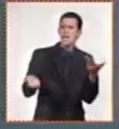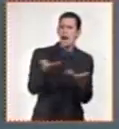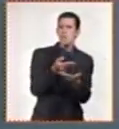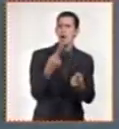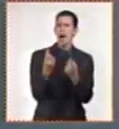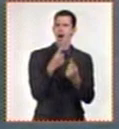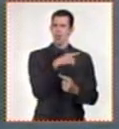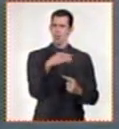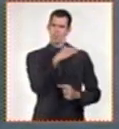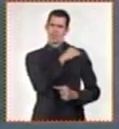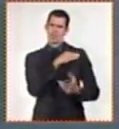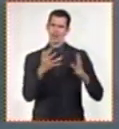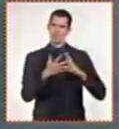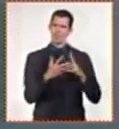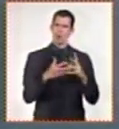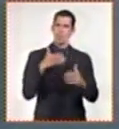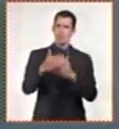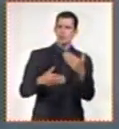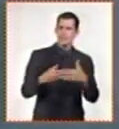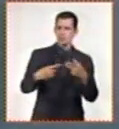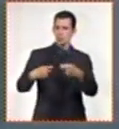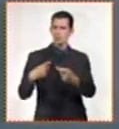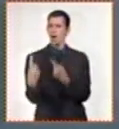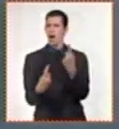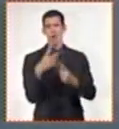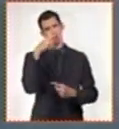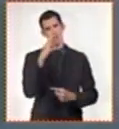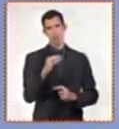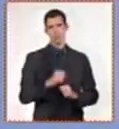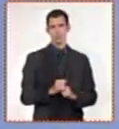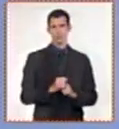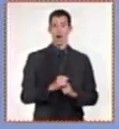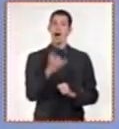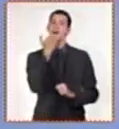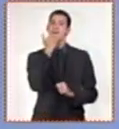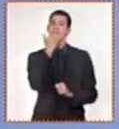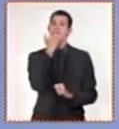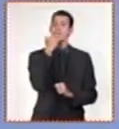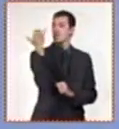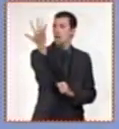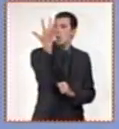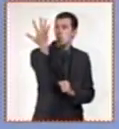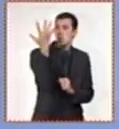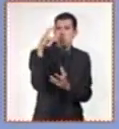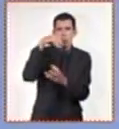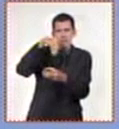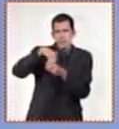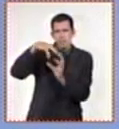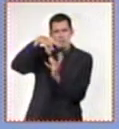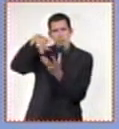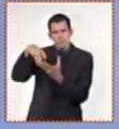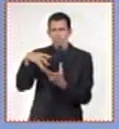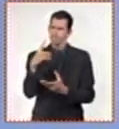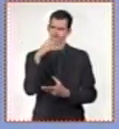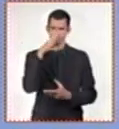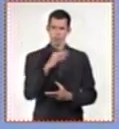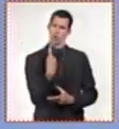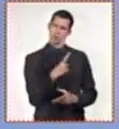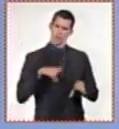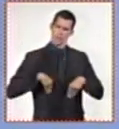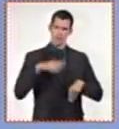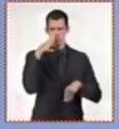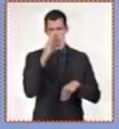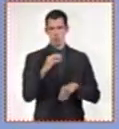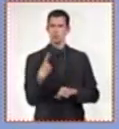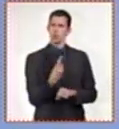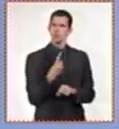de la ley y el cambio climático. El gobierno chino también ha publicado un libro blanco titulado La cuestión de Taiwán y la reunificación de